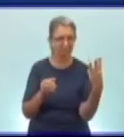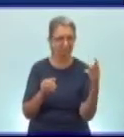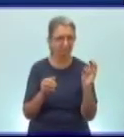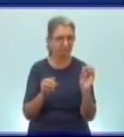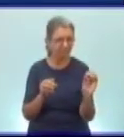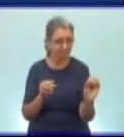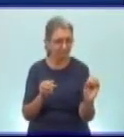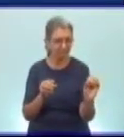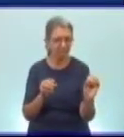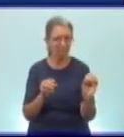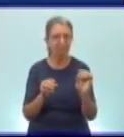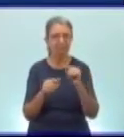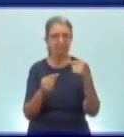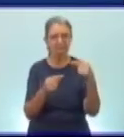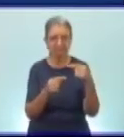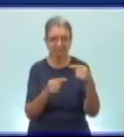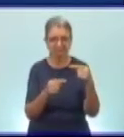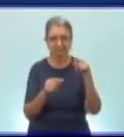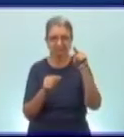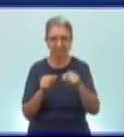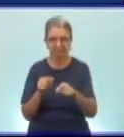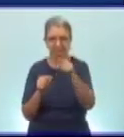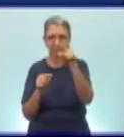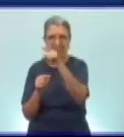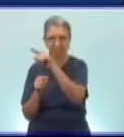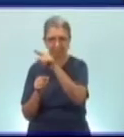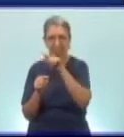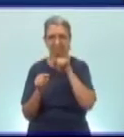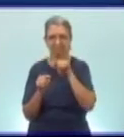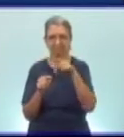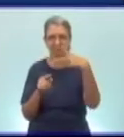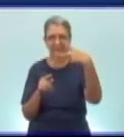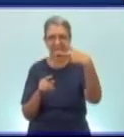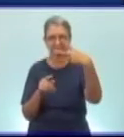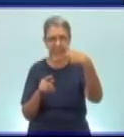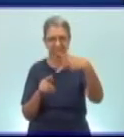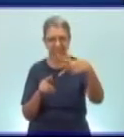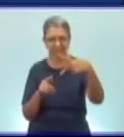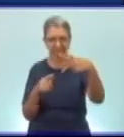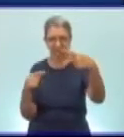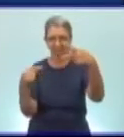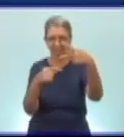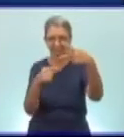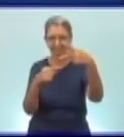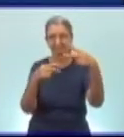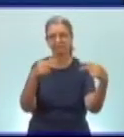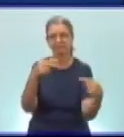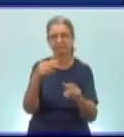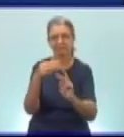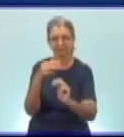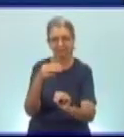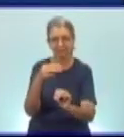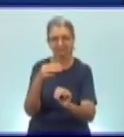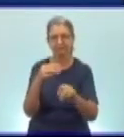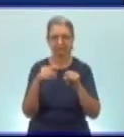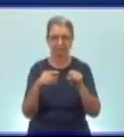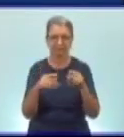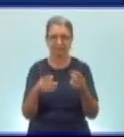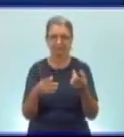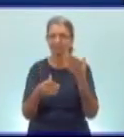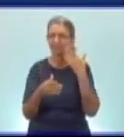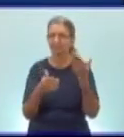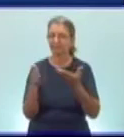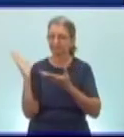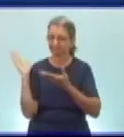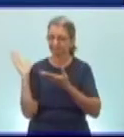cíclica o la frecuencia angular propia de estos sistemas oscilantes, del sistema cuerpo resorte. Fíjense que la frecuencia